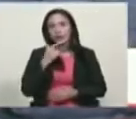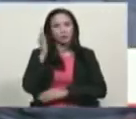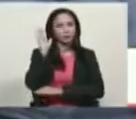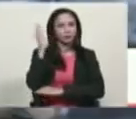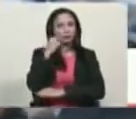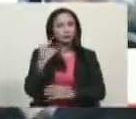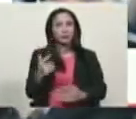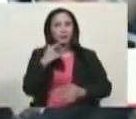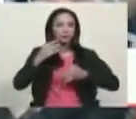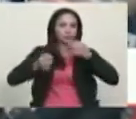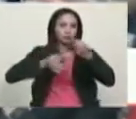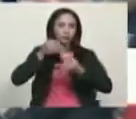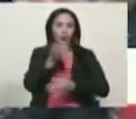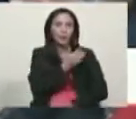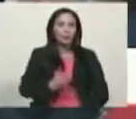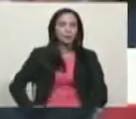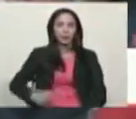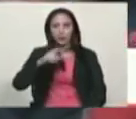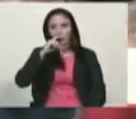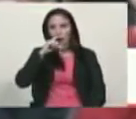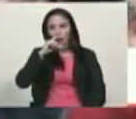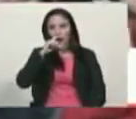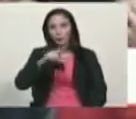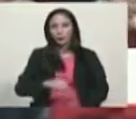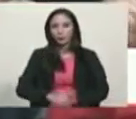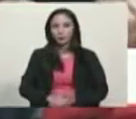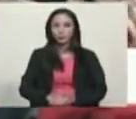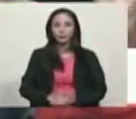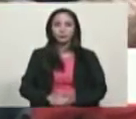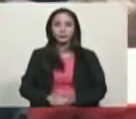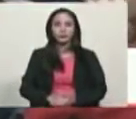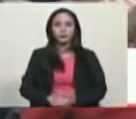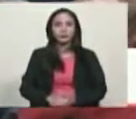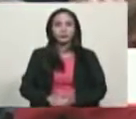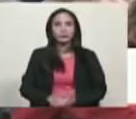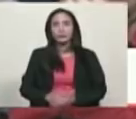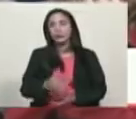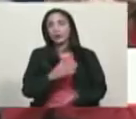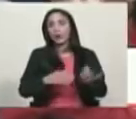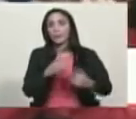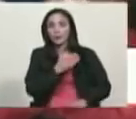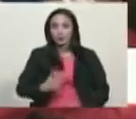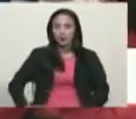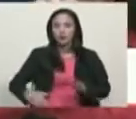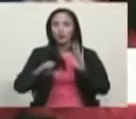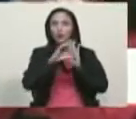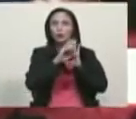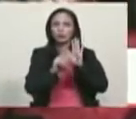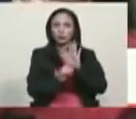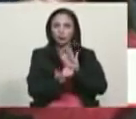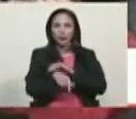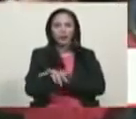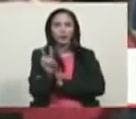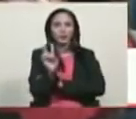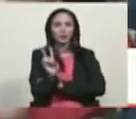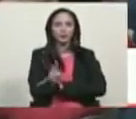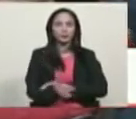Nicolás Maduro Moros, presidente constitucional de la República Bolivariana de